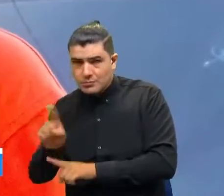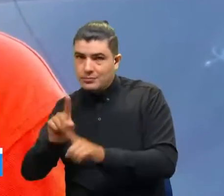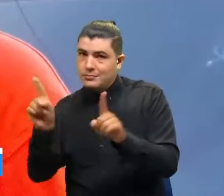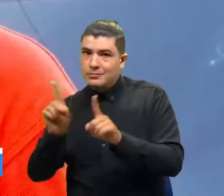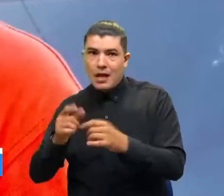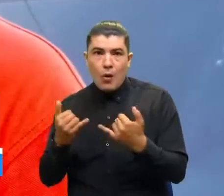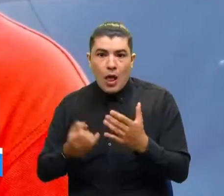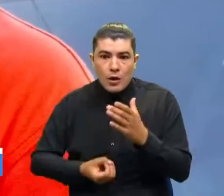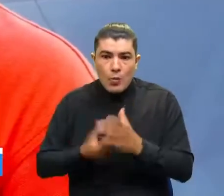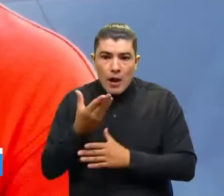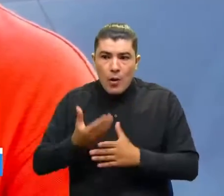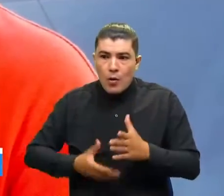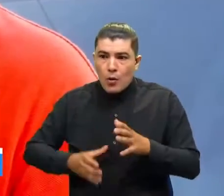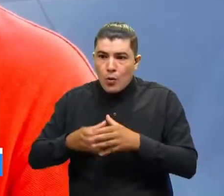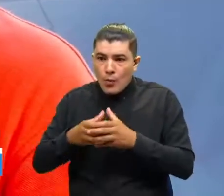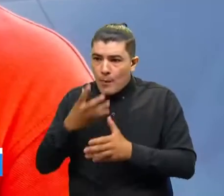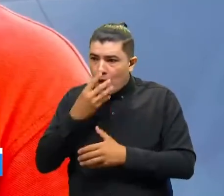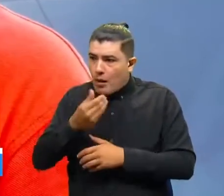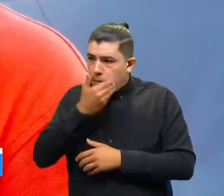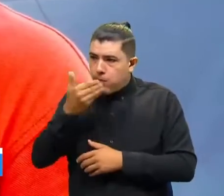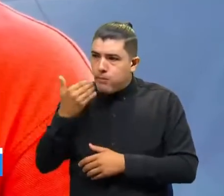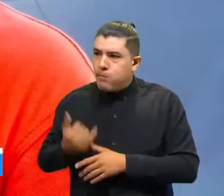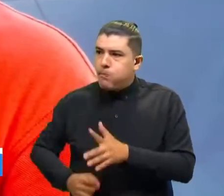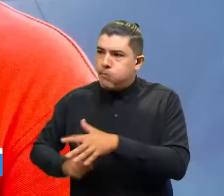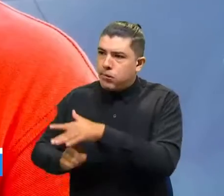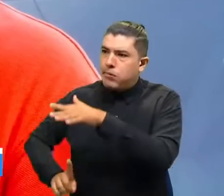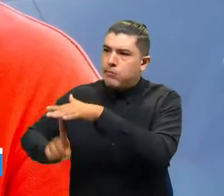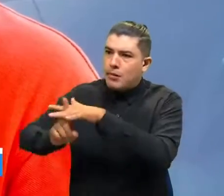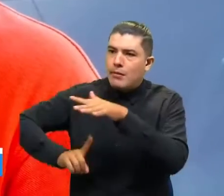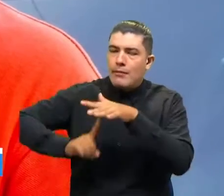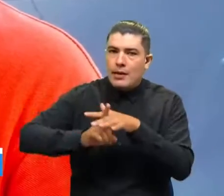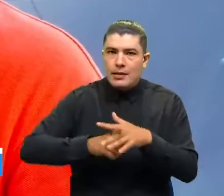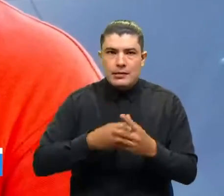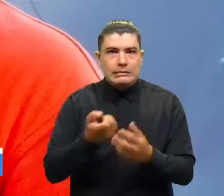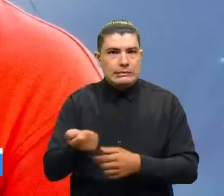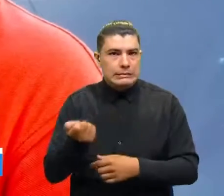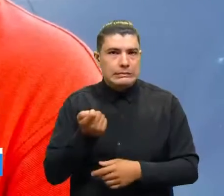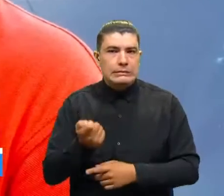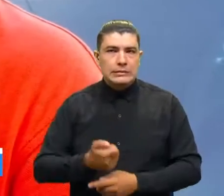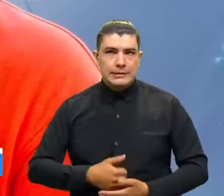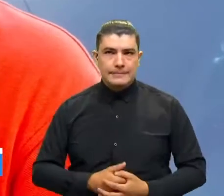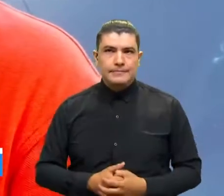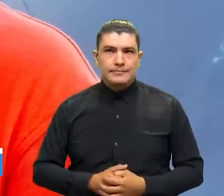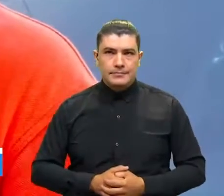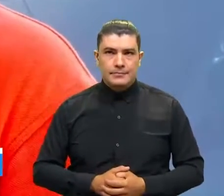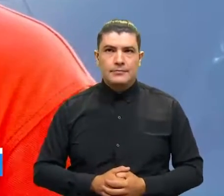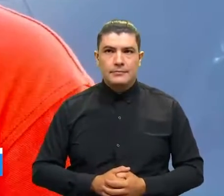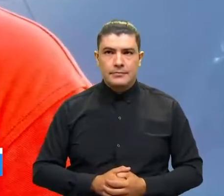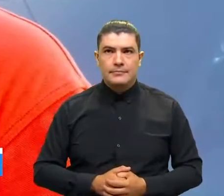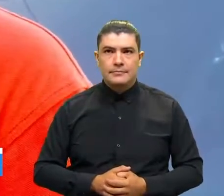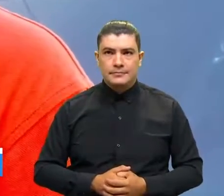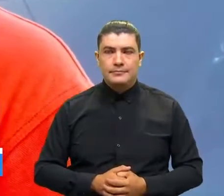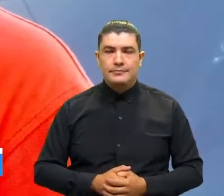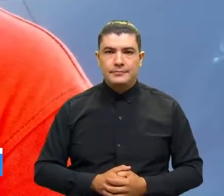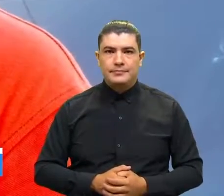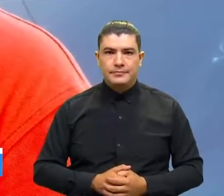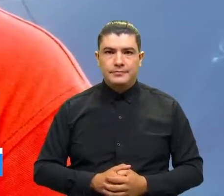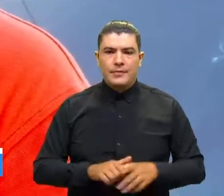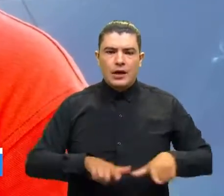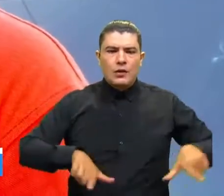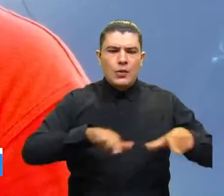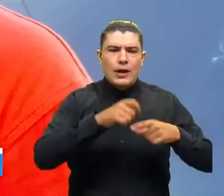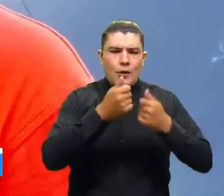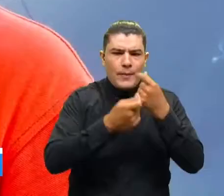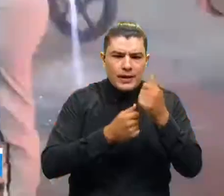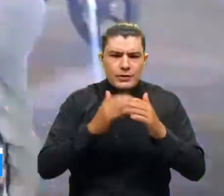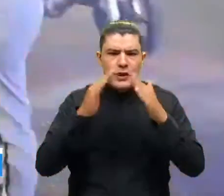hurtos, robos a personas, atracos a locales comerciales y a viviendas. Será solicitado a la Policía